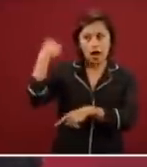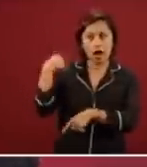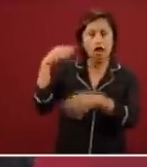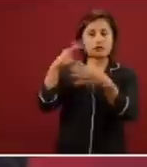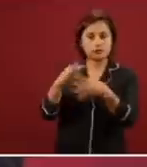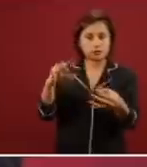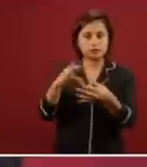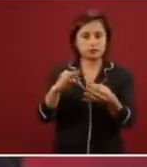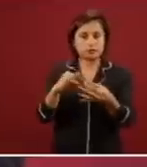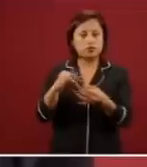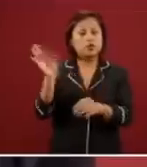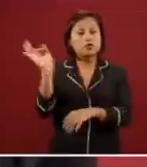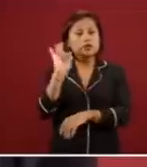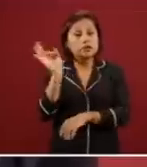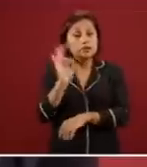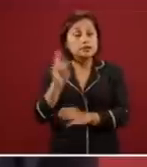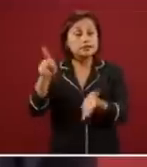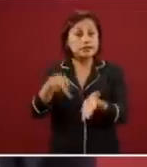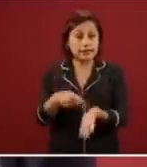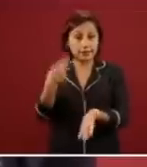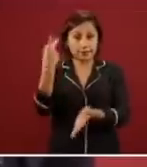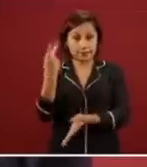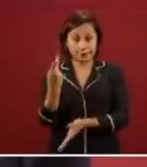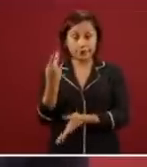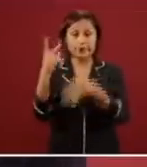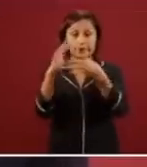aclarar sobre